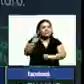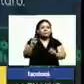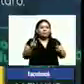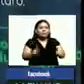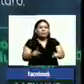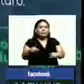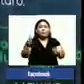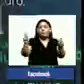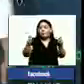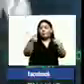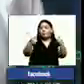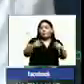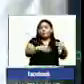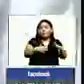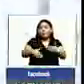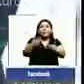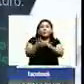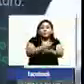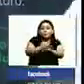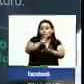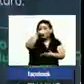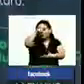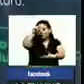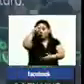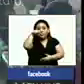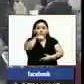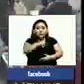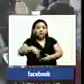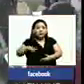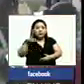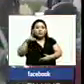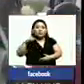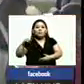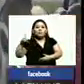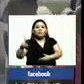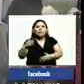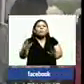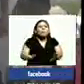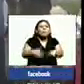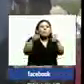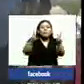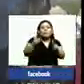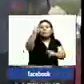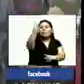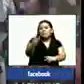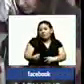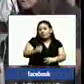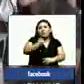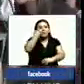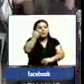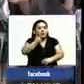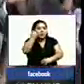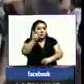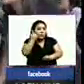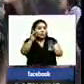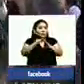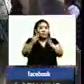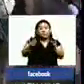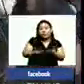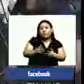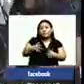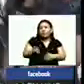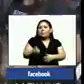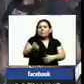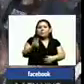La Feria de Empleo, Educación y Emprendimiento en Santa Tecla Se realizó en el marco del Día Internacional de la Juventud Para los próximos